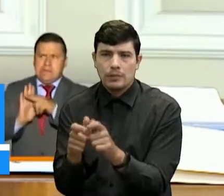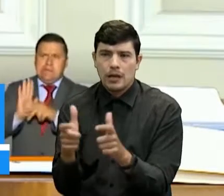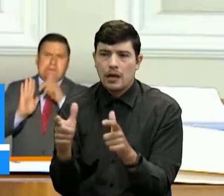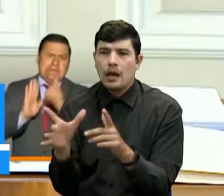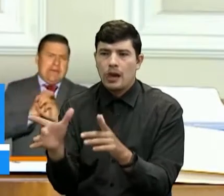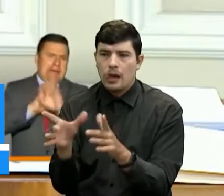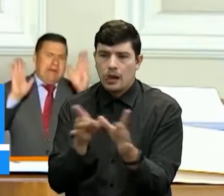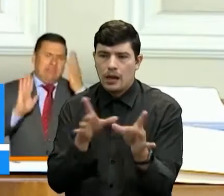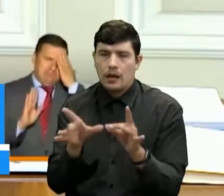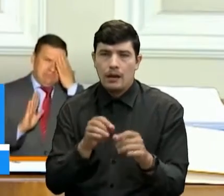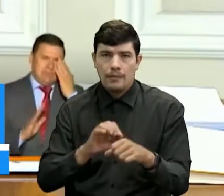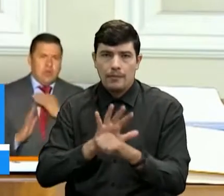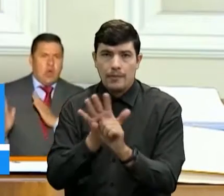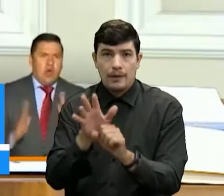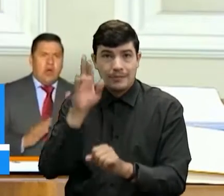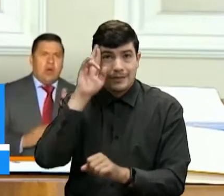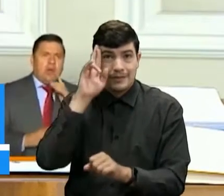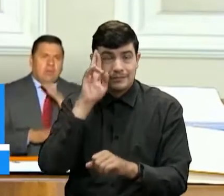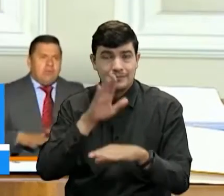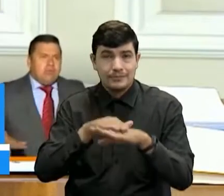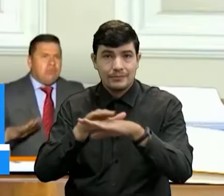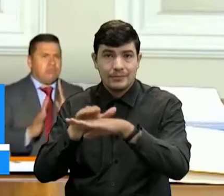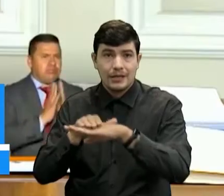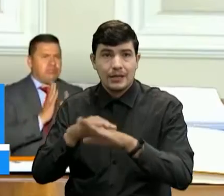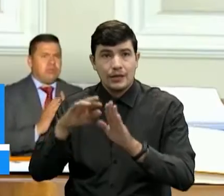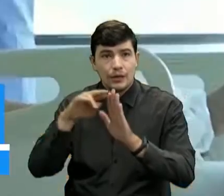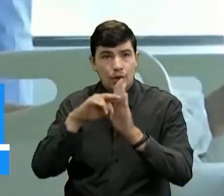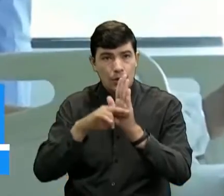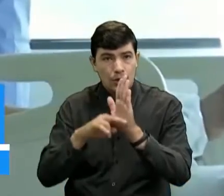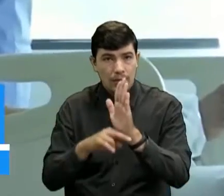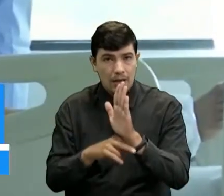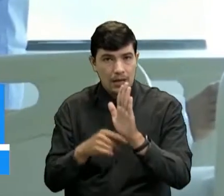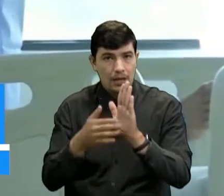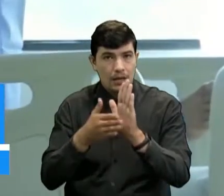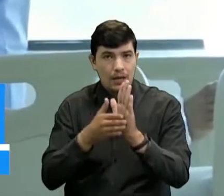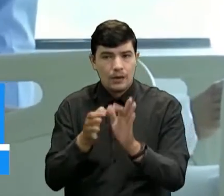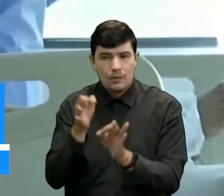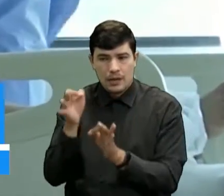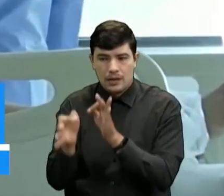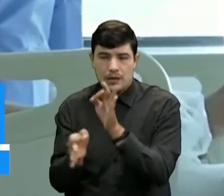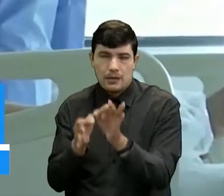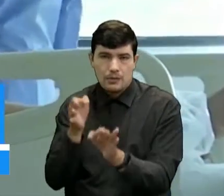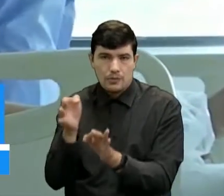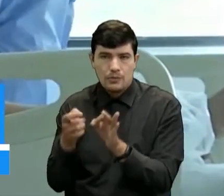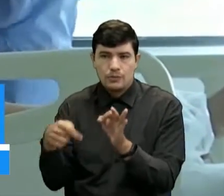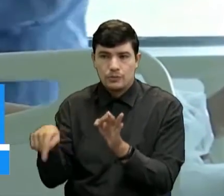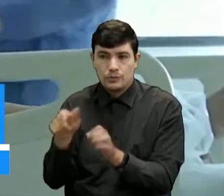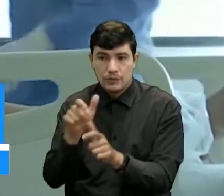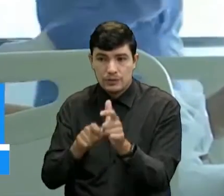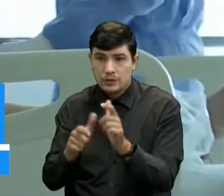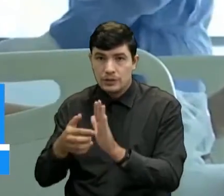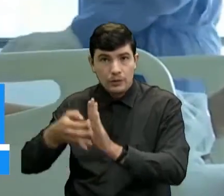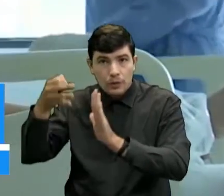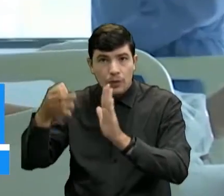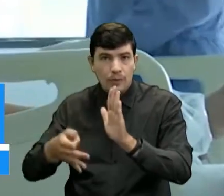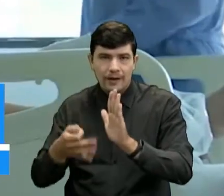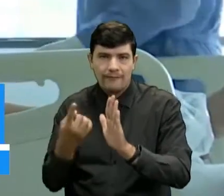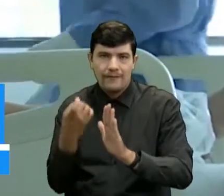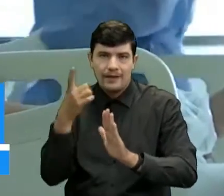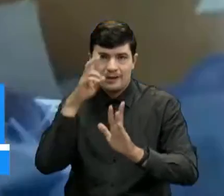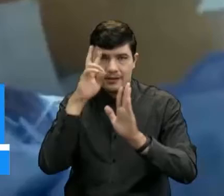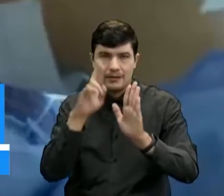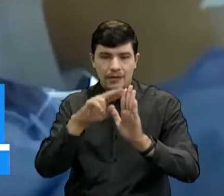claras, no solamente de orden público, sino también de orden sanitario, y quienes las estén violando, están violando la ley y el Código